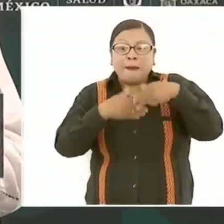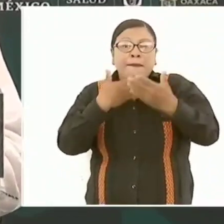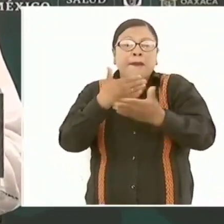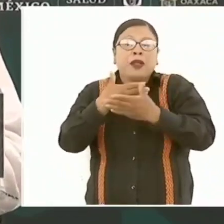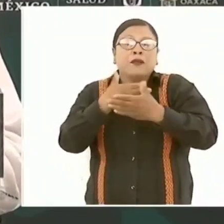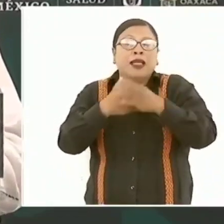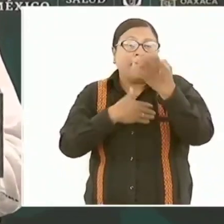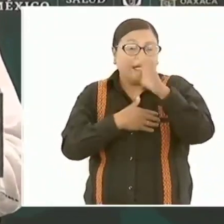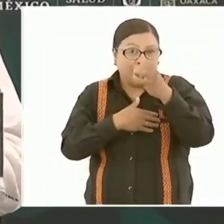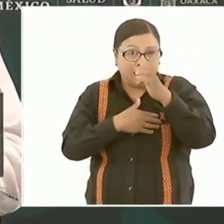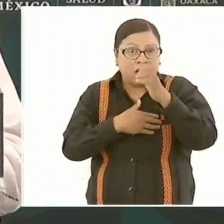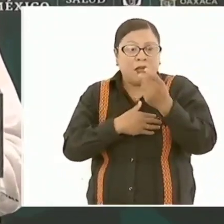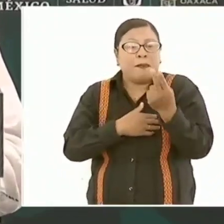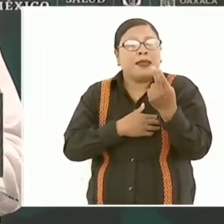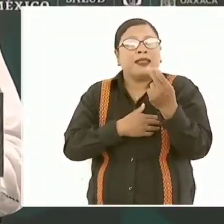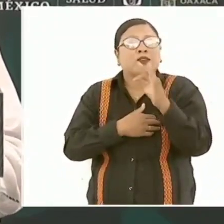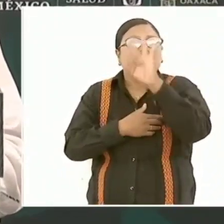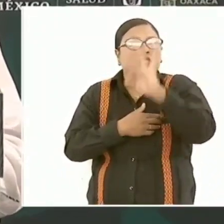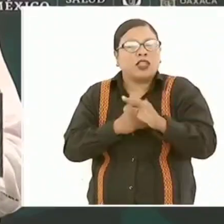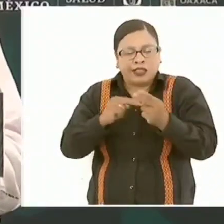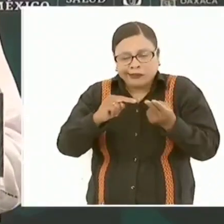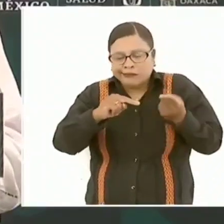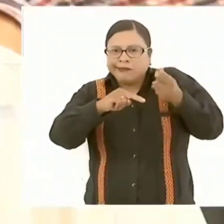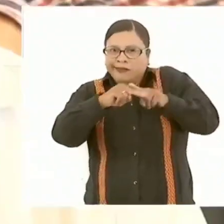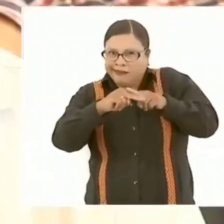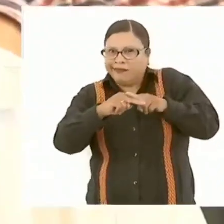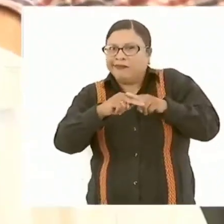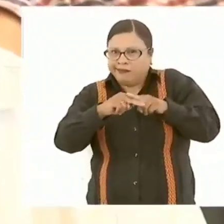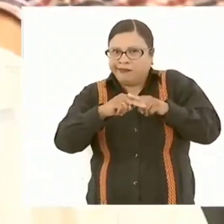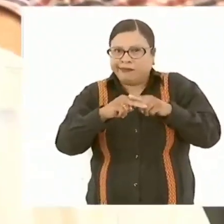enero aumenta 25% más.